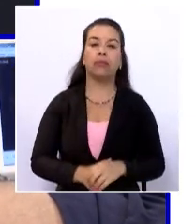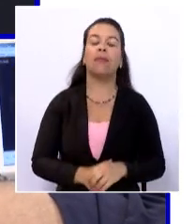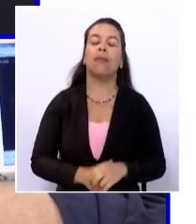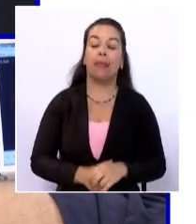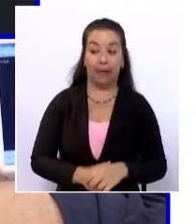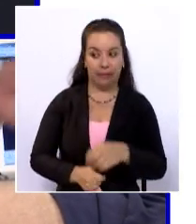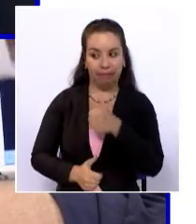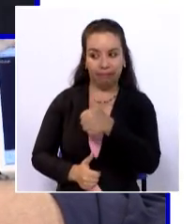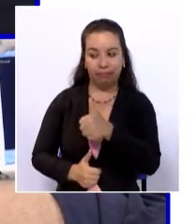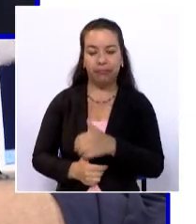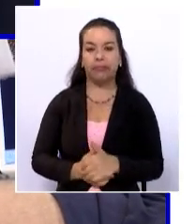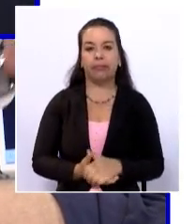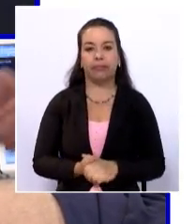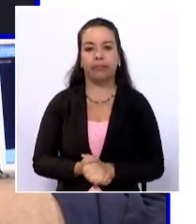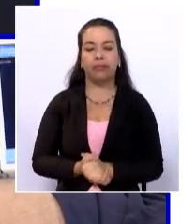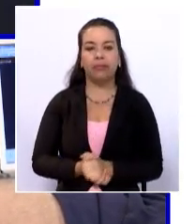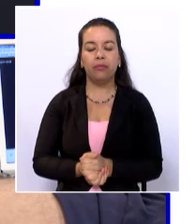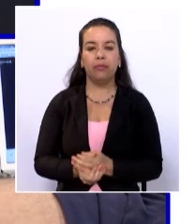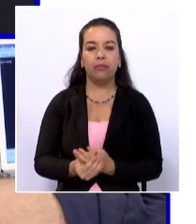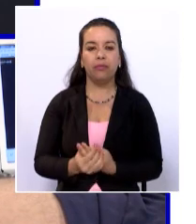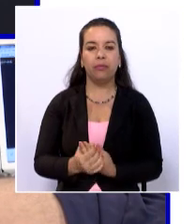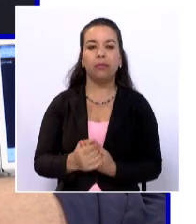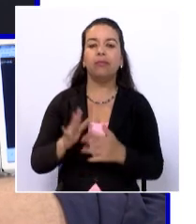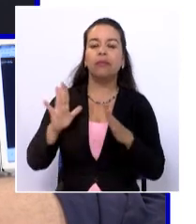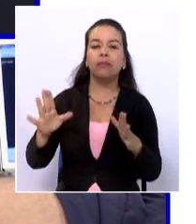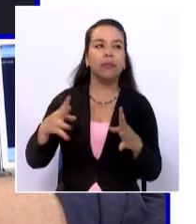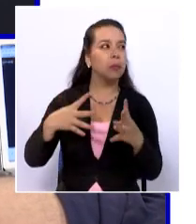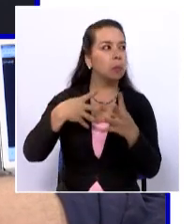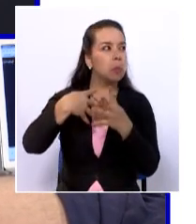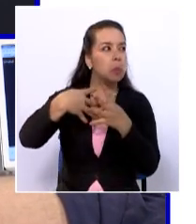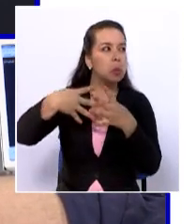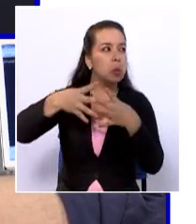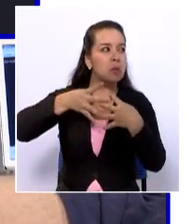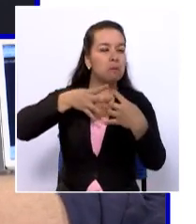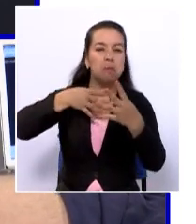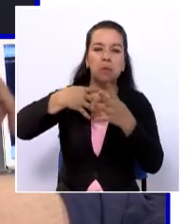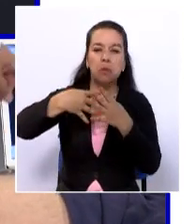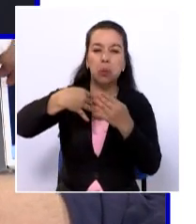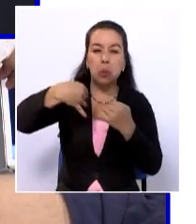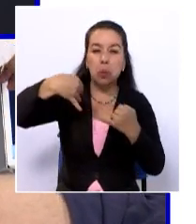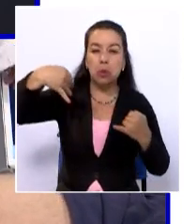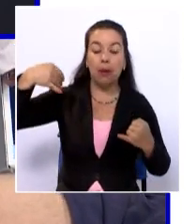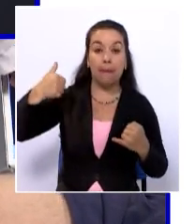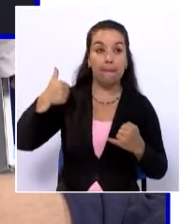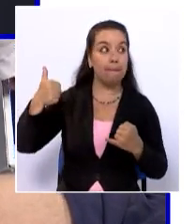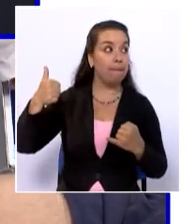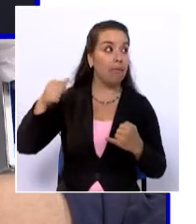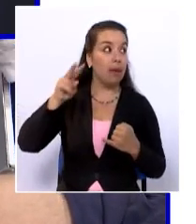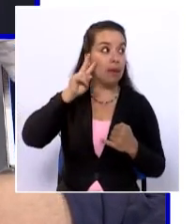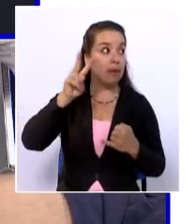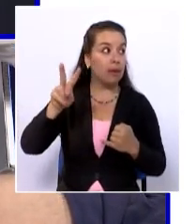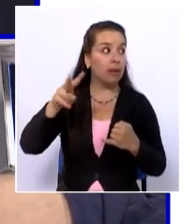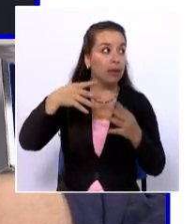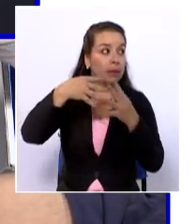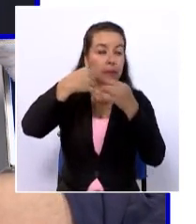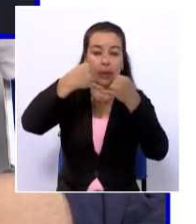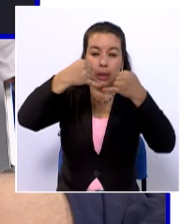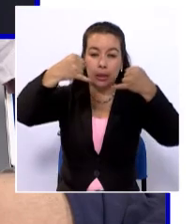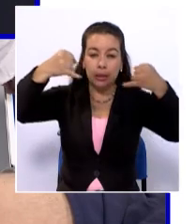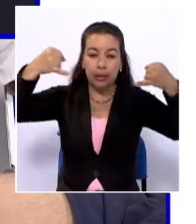podemos observar que se ve muy bien en el el tendón el tendón rotuliano mira este es el tendón rotuliano miralo